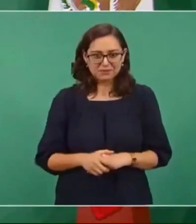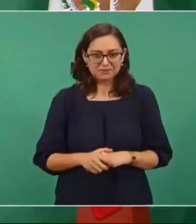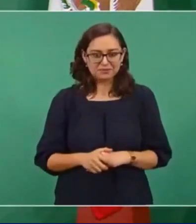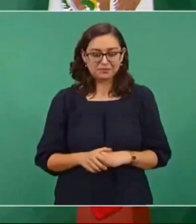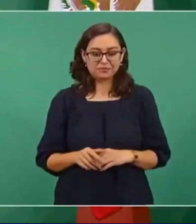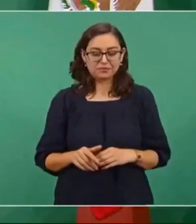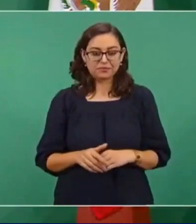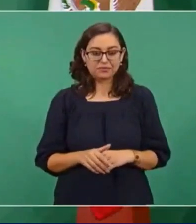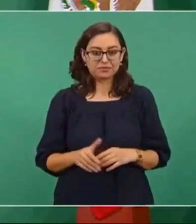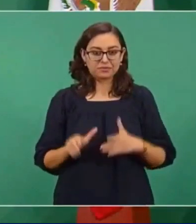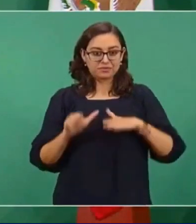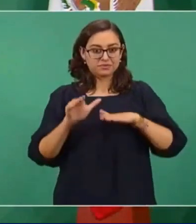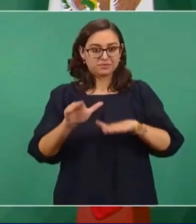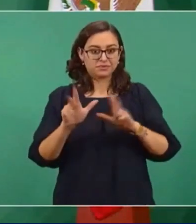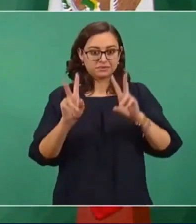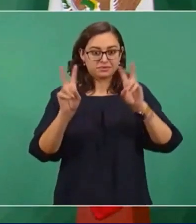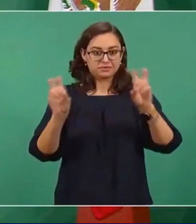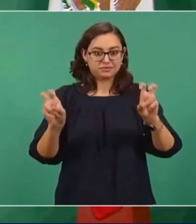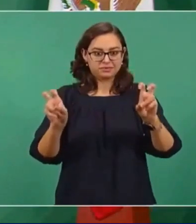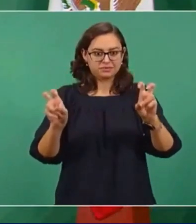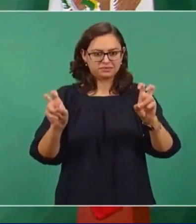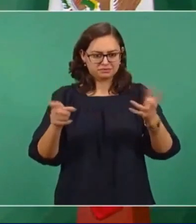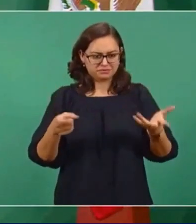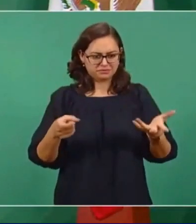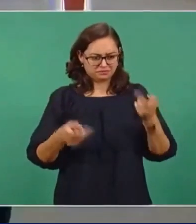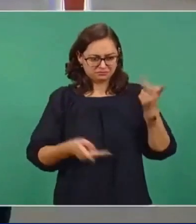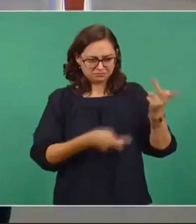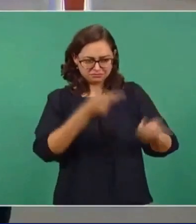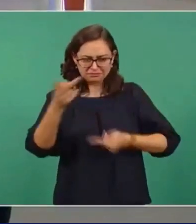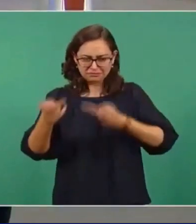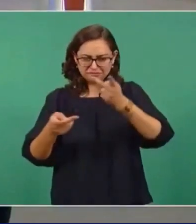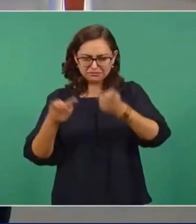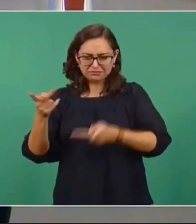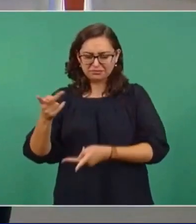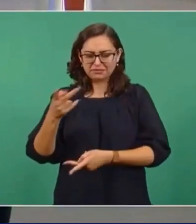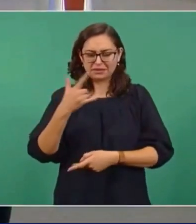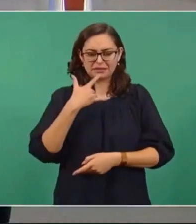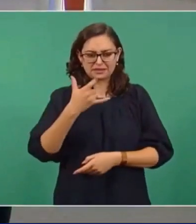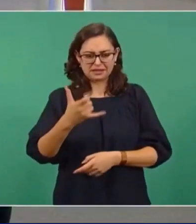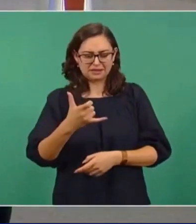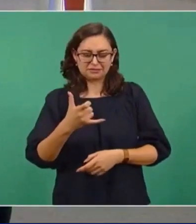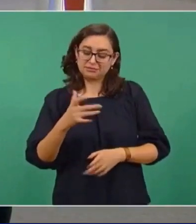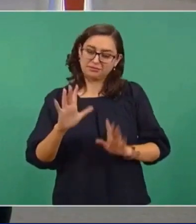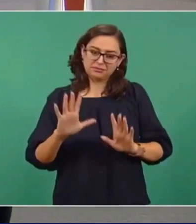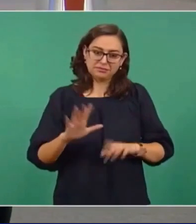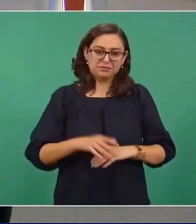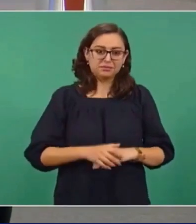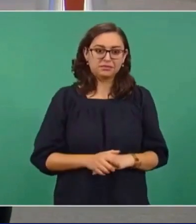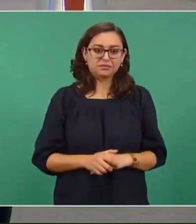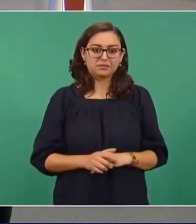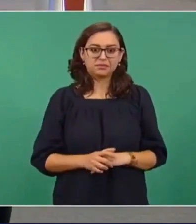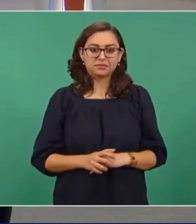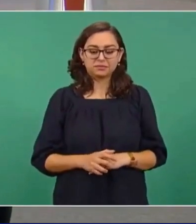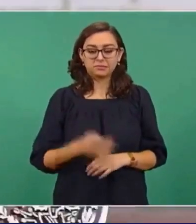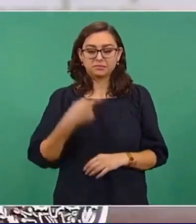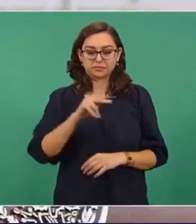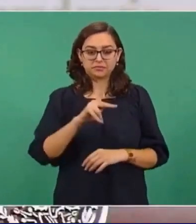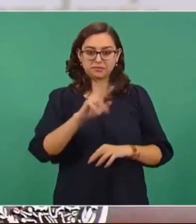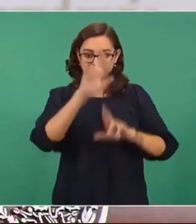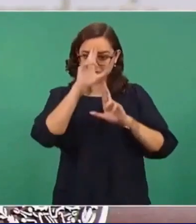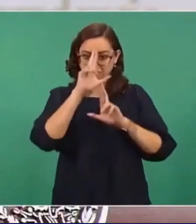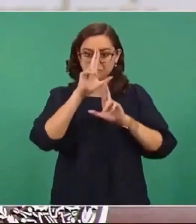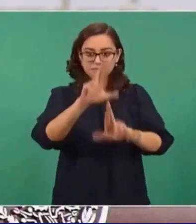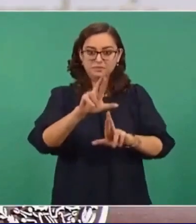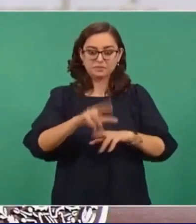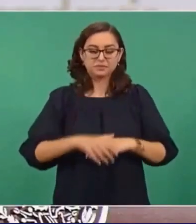acerca de esa encuesta, ¿no? Y que se evaluara así. Pero la se respeta,